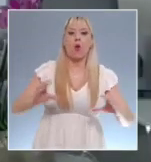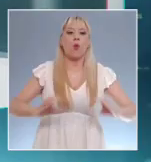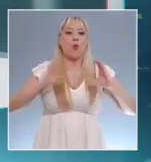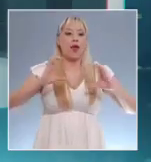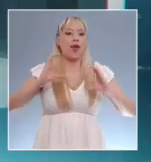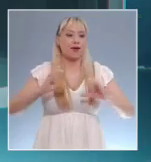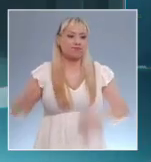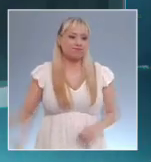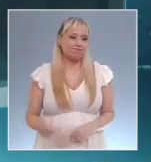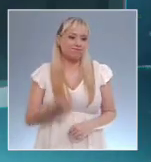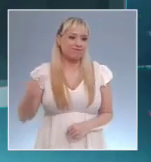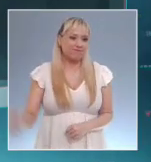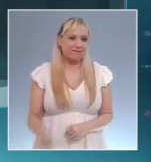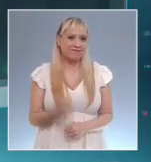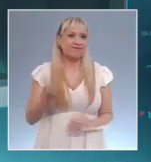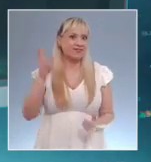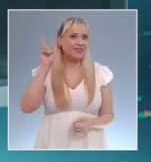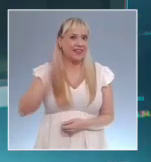González.